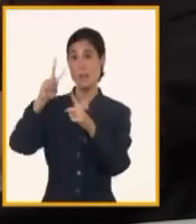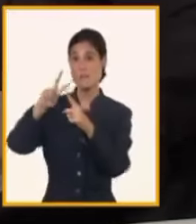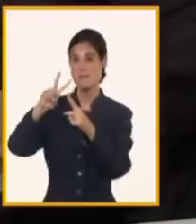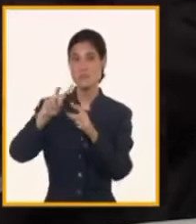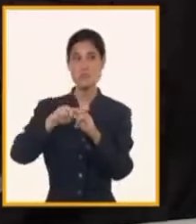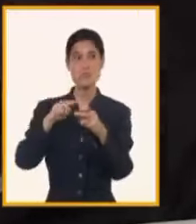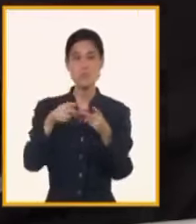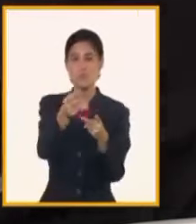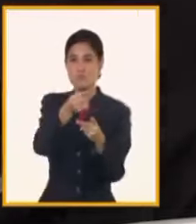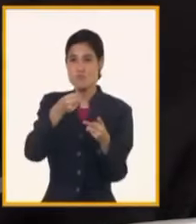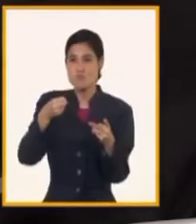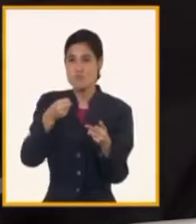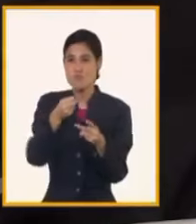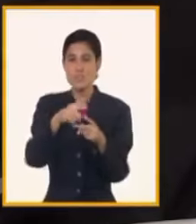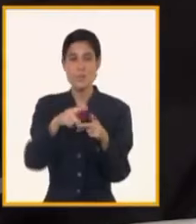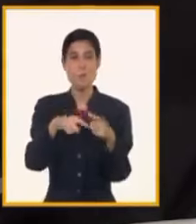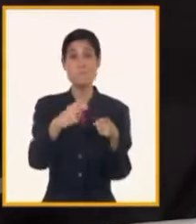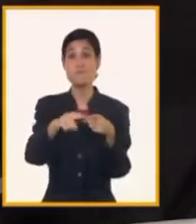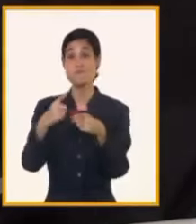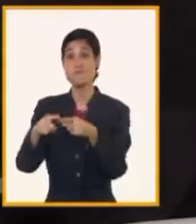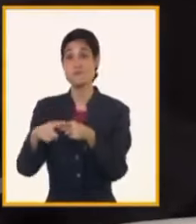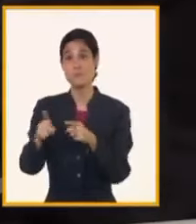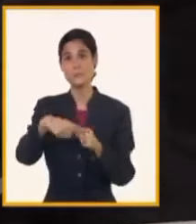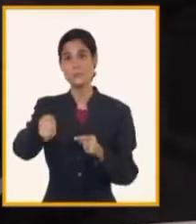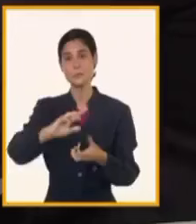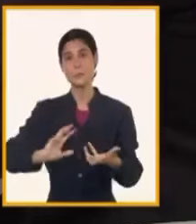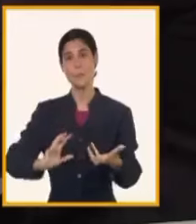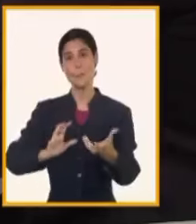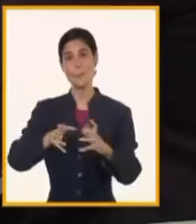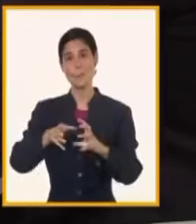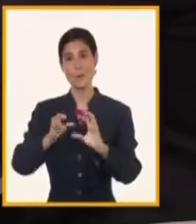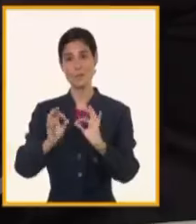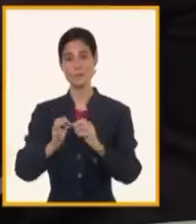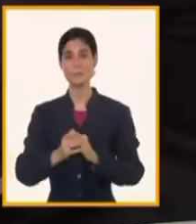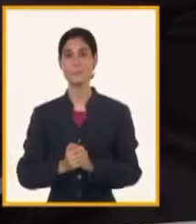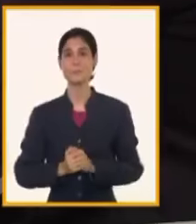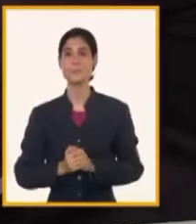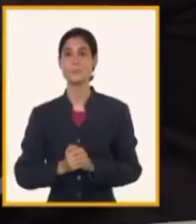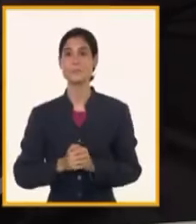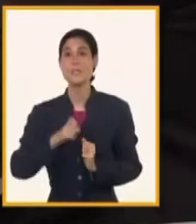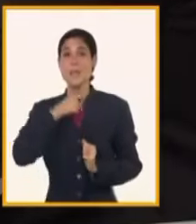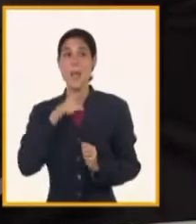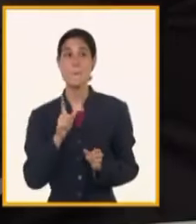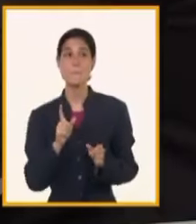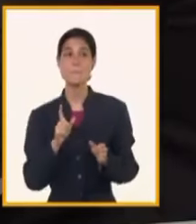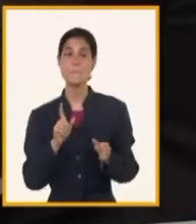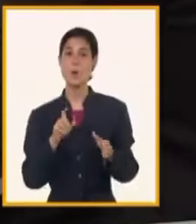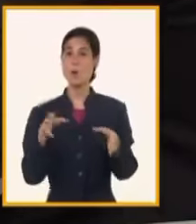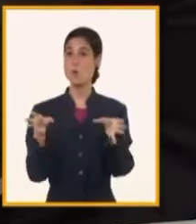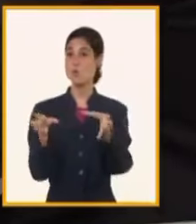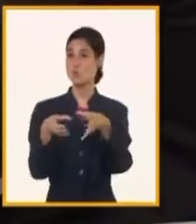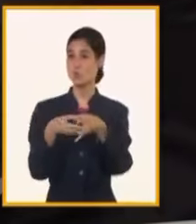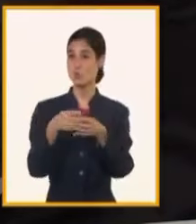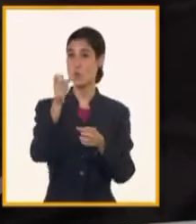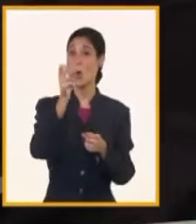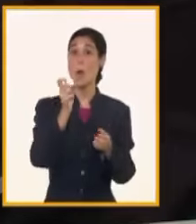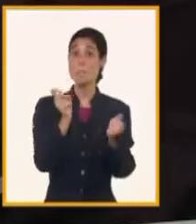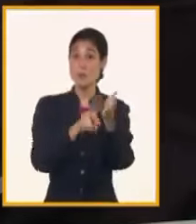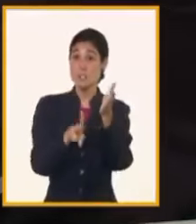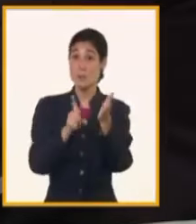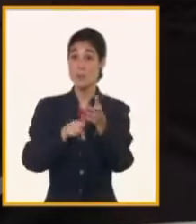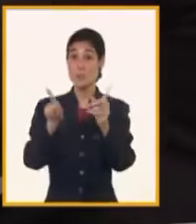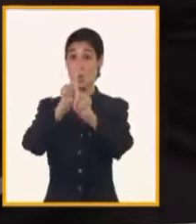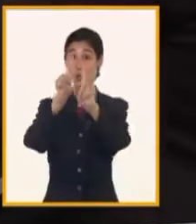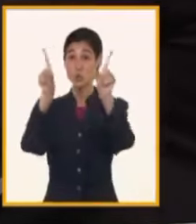y bueno medimos durante un tiempo estuvimos midiendo los compañeros de la onura los compañeros del despacho y en todas las provincias estuvimos midiendo los